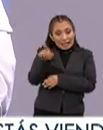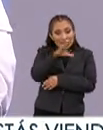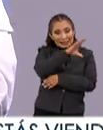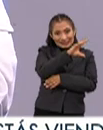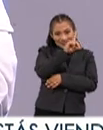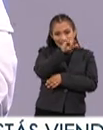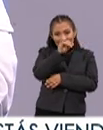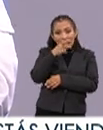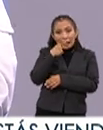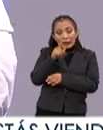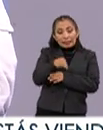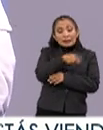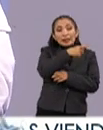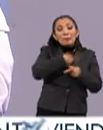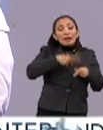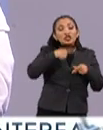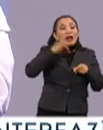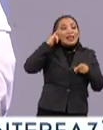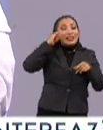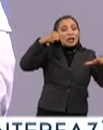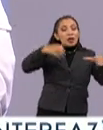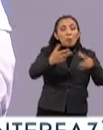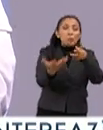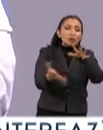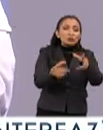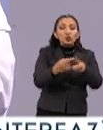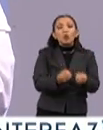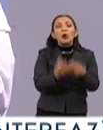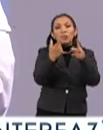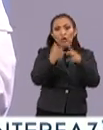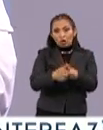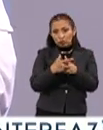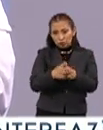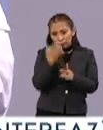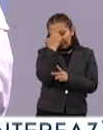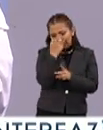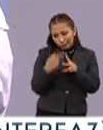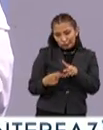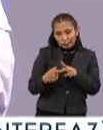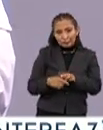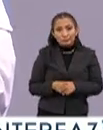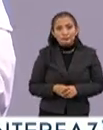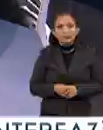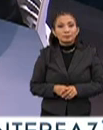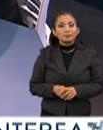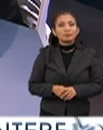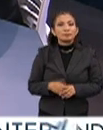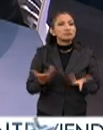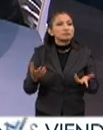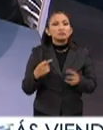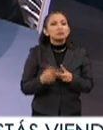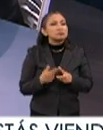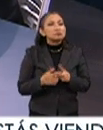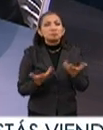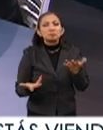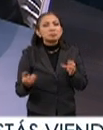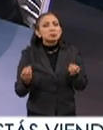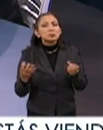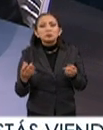lo que habla es de la población indígena estimada. Estamos haciendo cálculos sobre eso. ¿Qué cálculos están